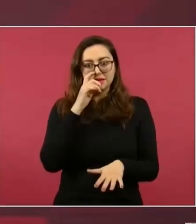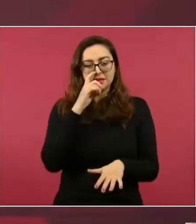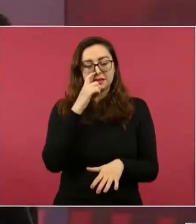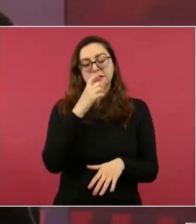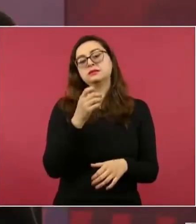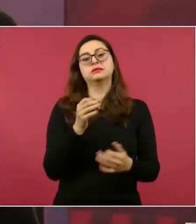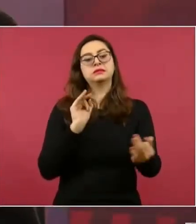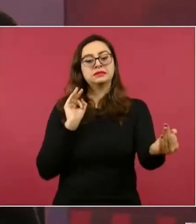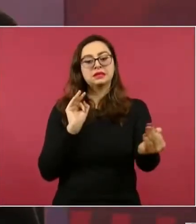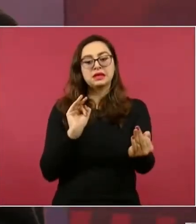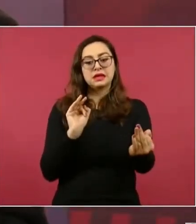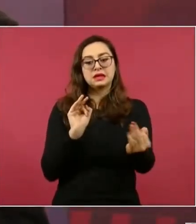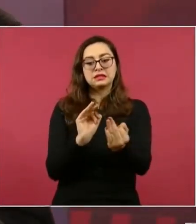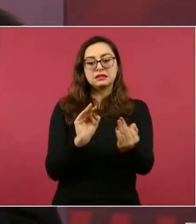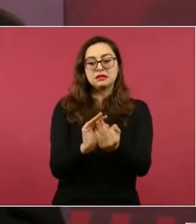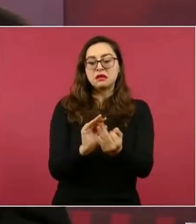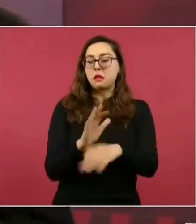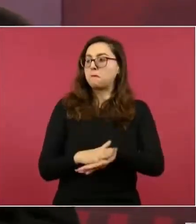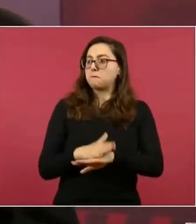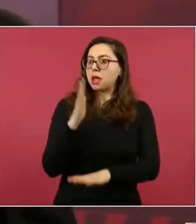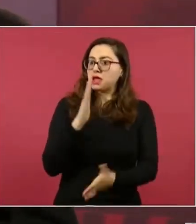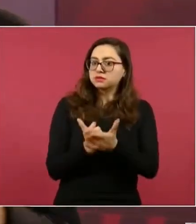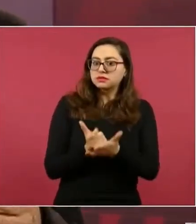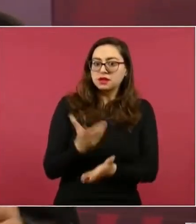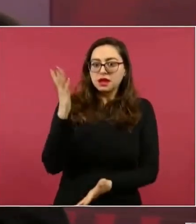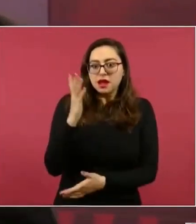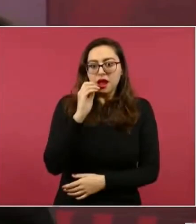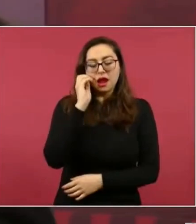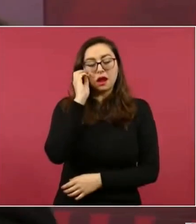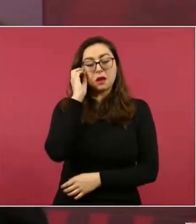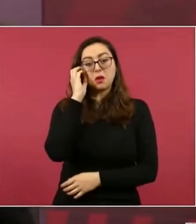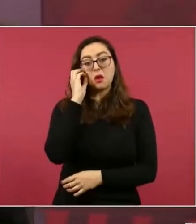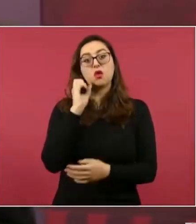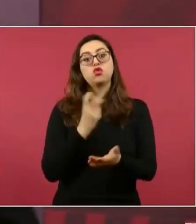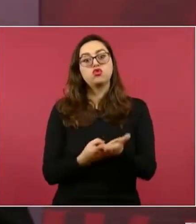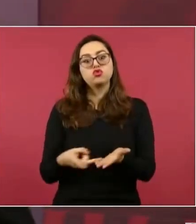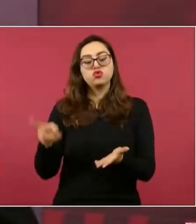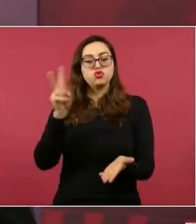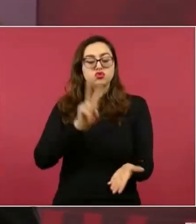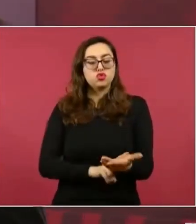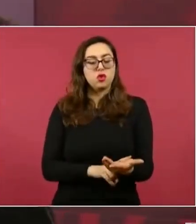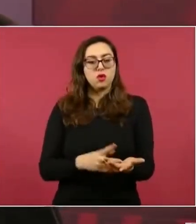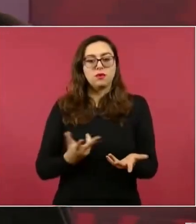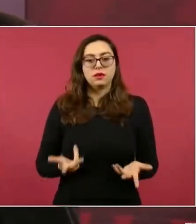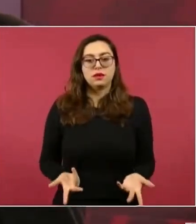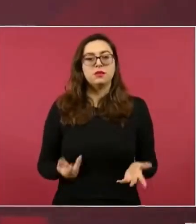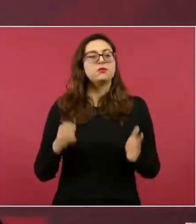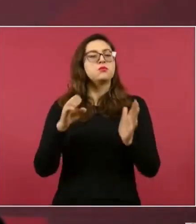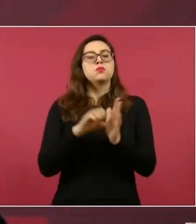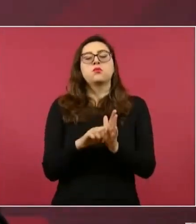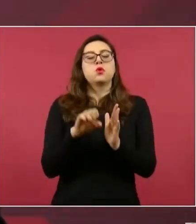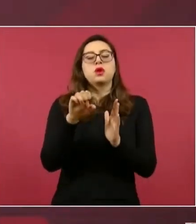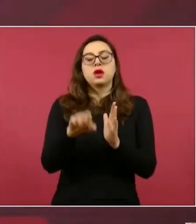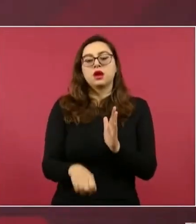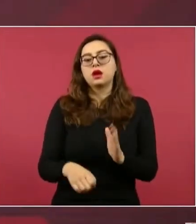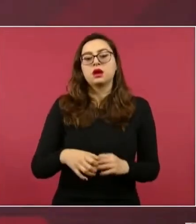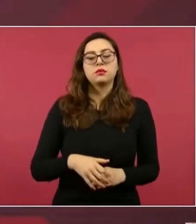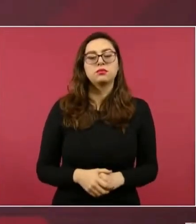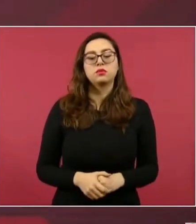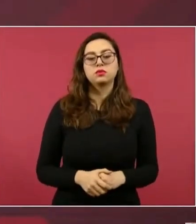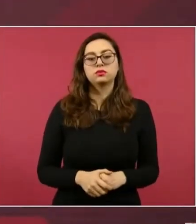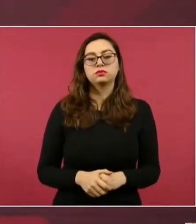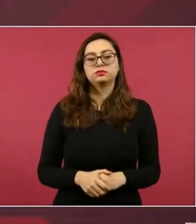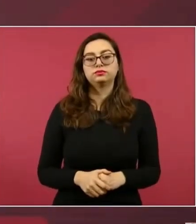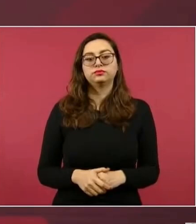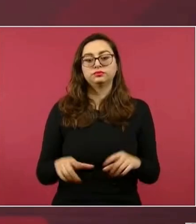doble. Un boleto de avión para el traslado